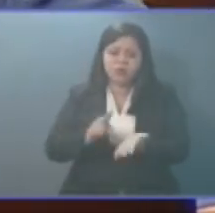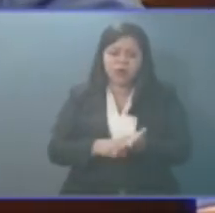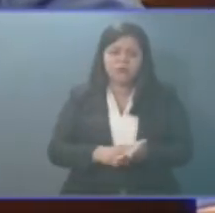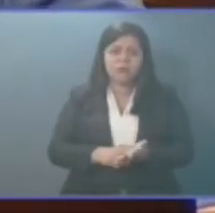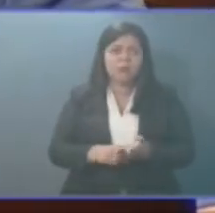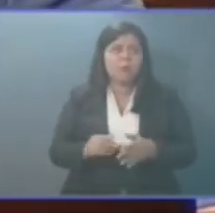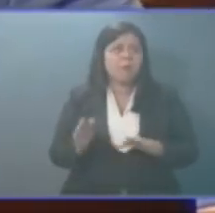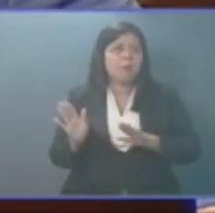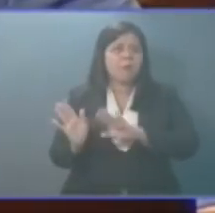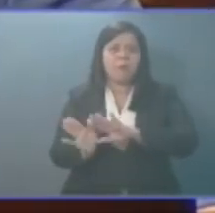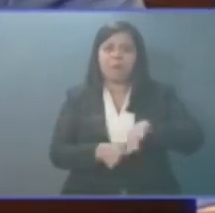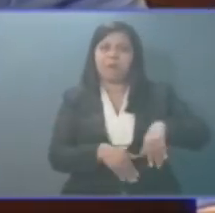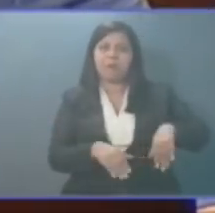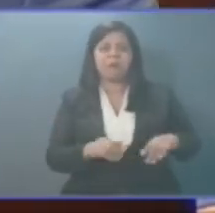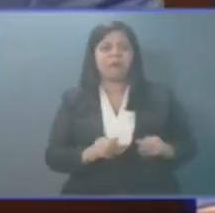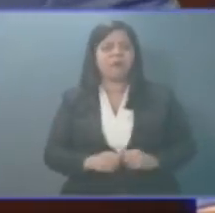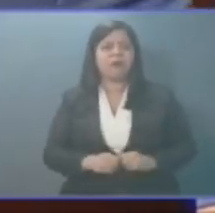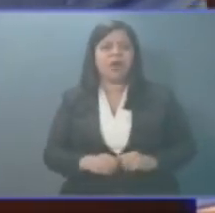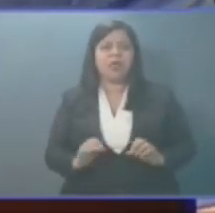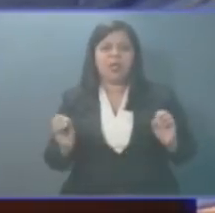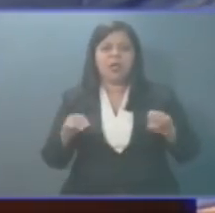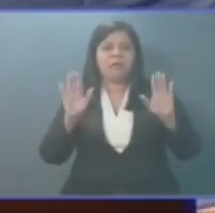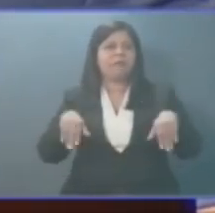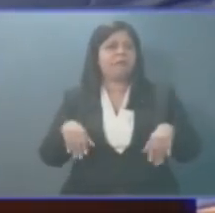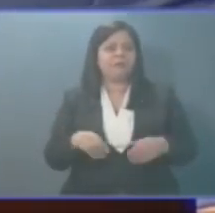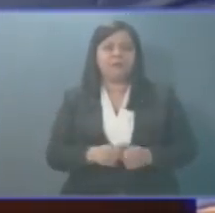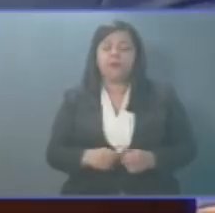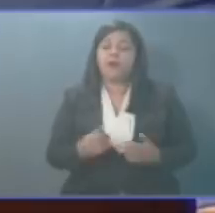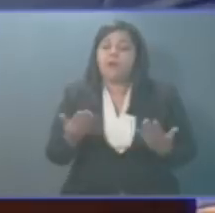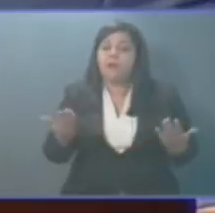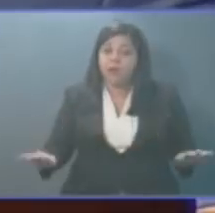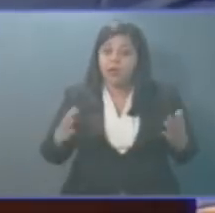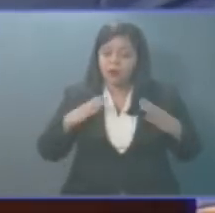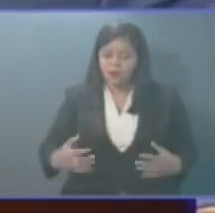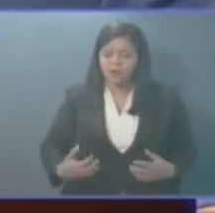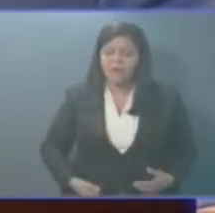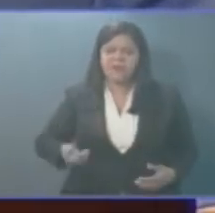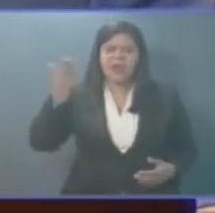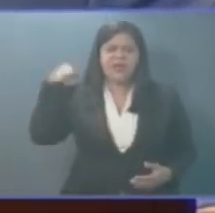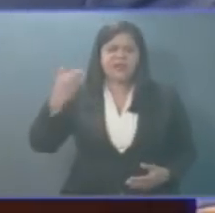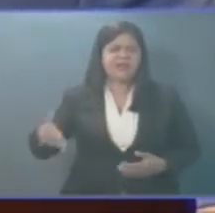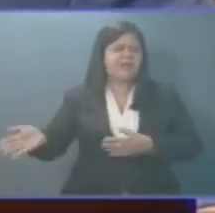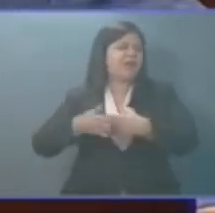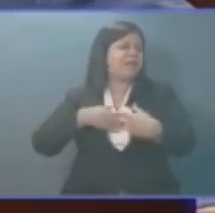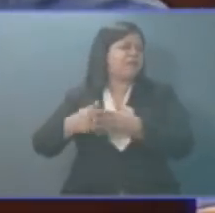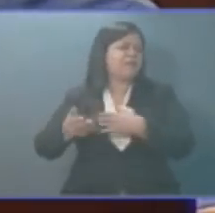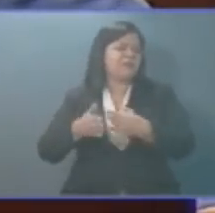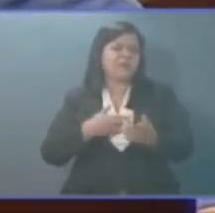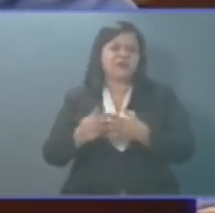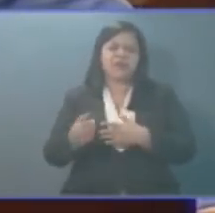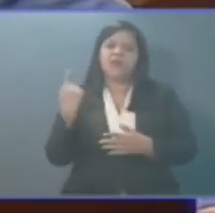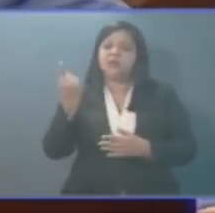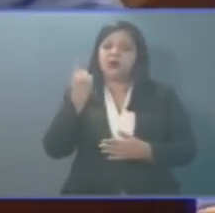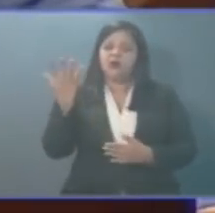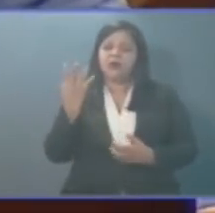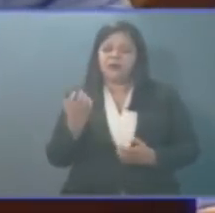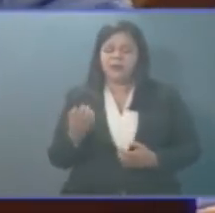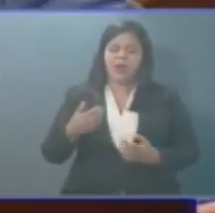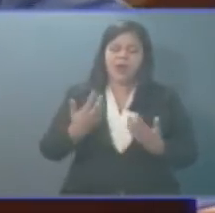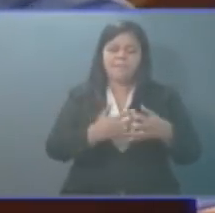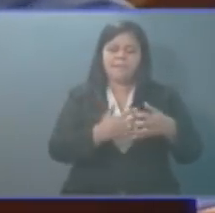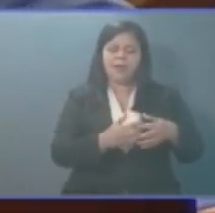nada. Porque la intención del gobierno anterior no era cumplirle a los salvadoreños. Su intención era favorecer los